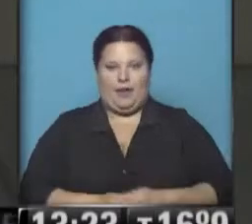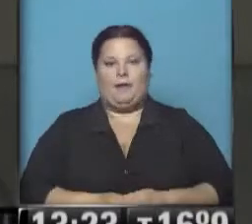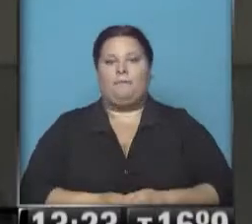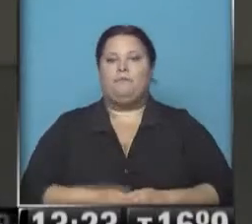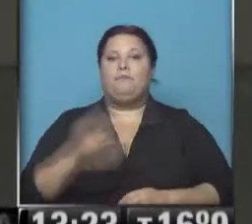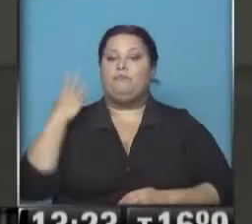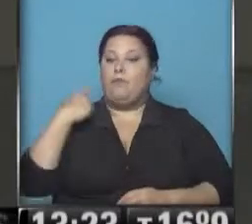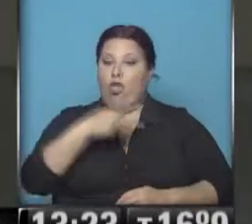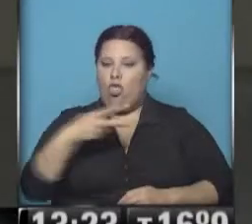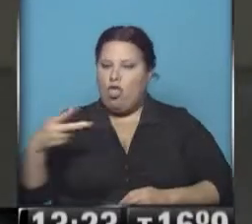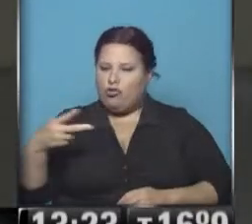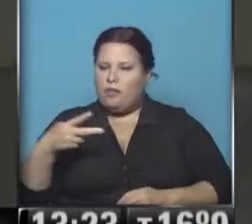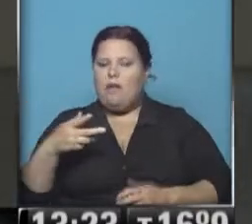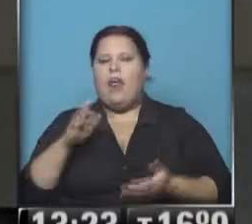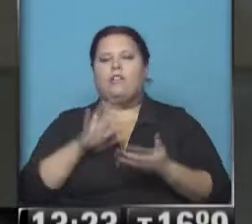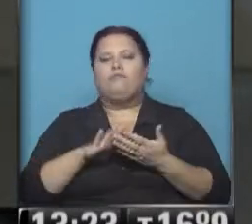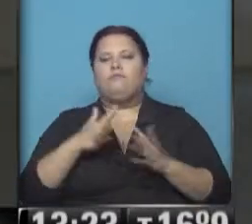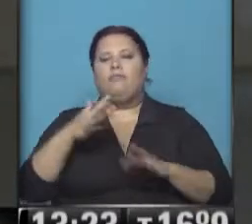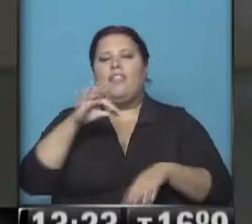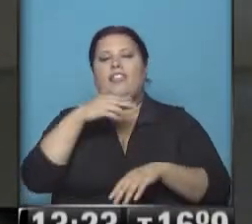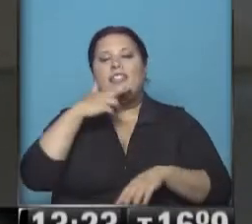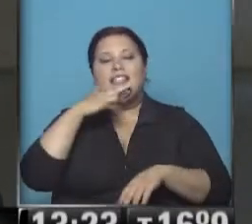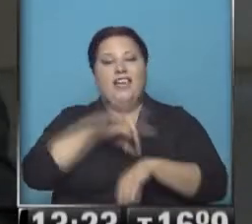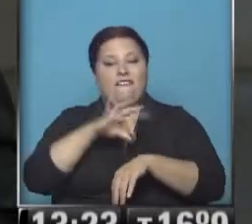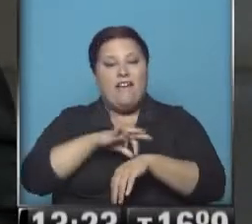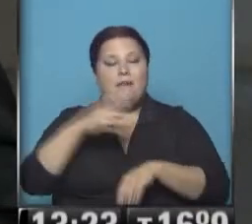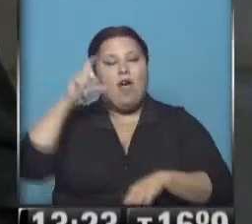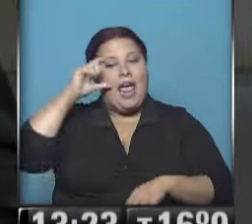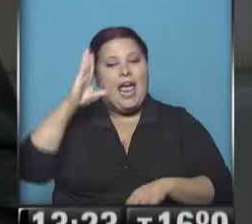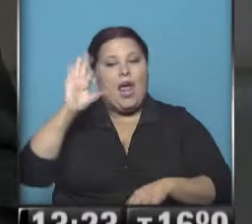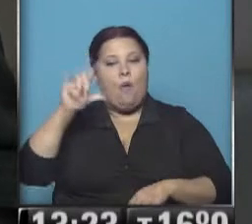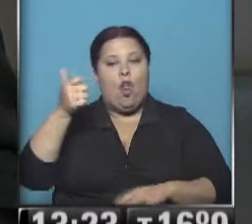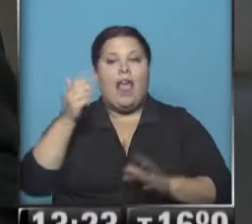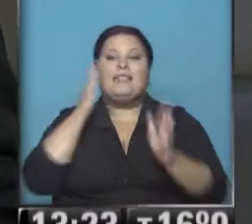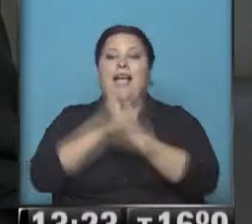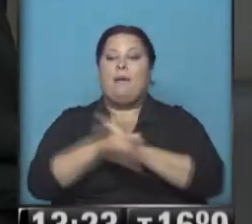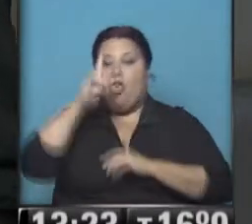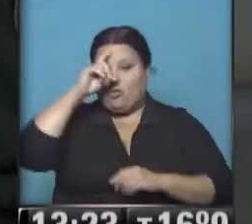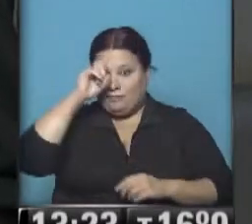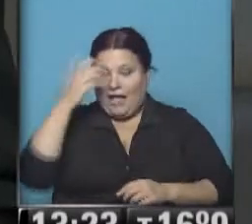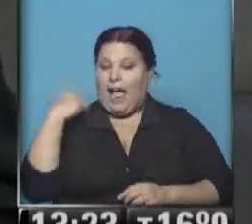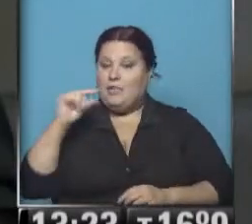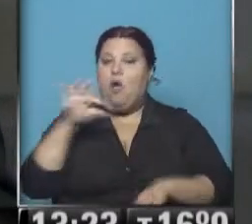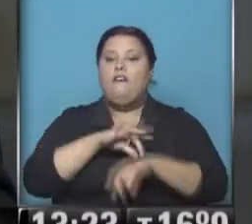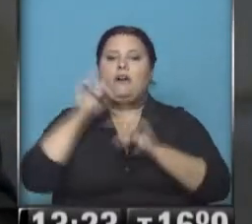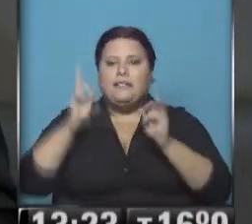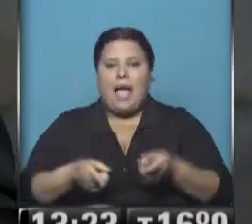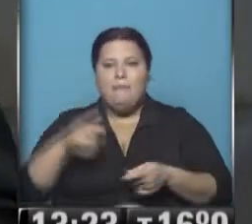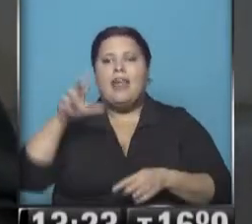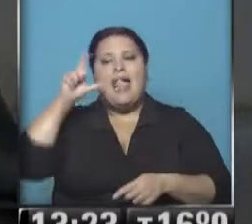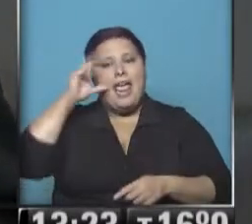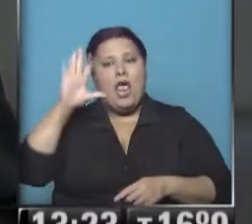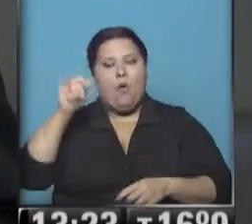Hace dos semanas, a propósito, 17 enfermos de ébola se escaparon de un hospital de Liberia. En las últimas horas, un enfermo también de ébola